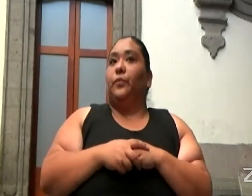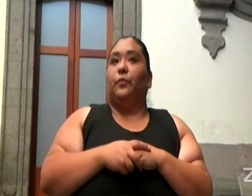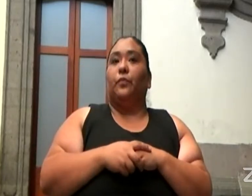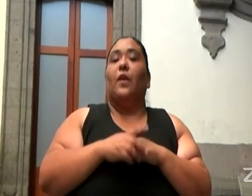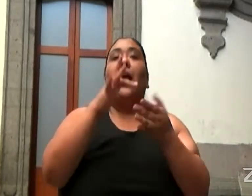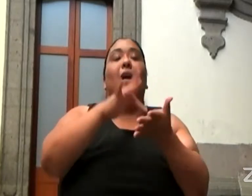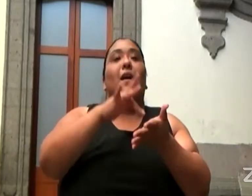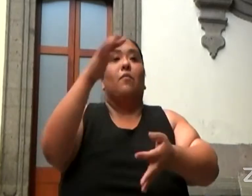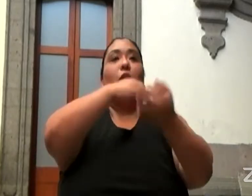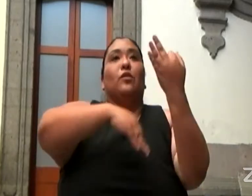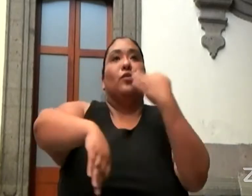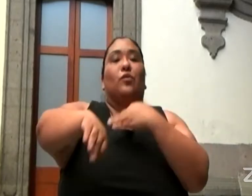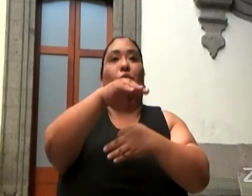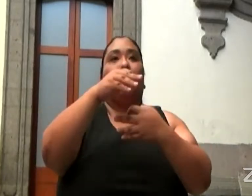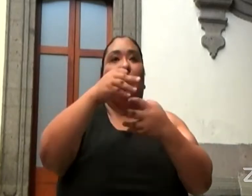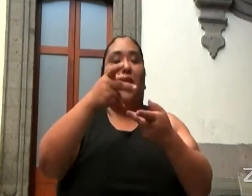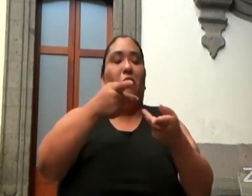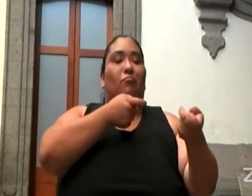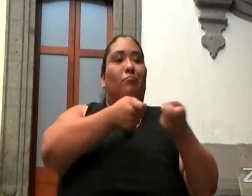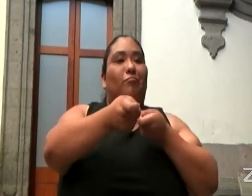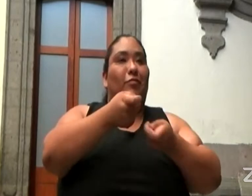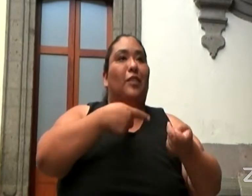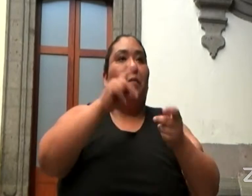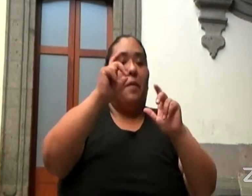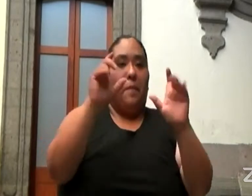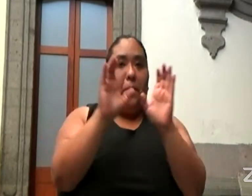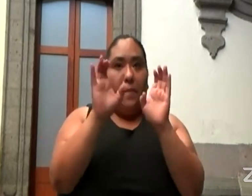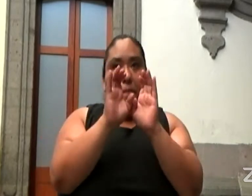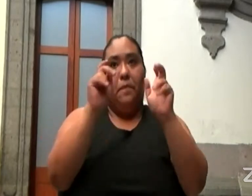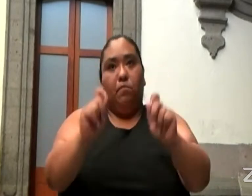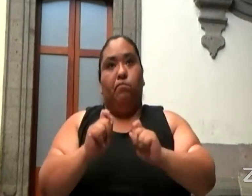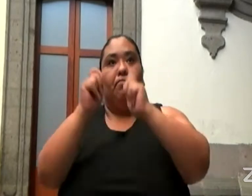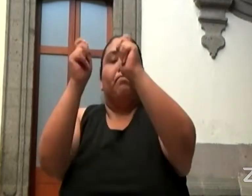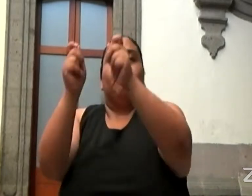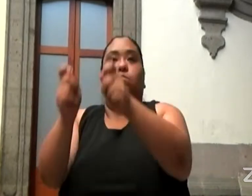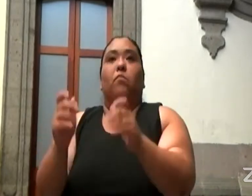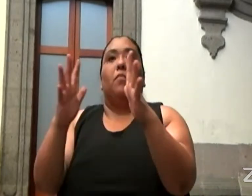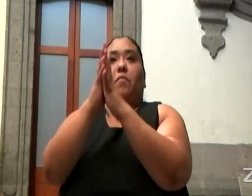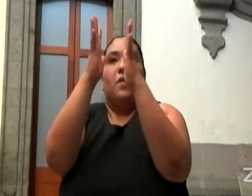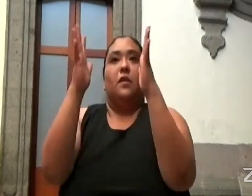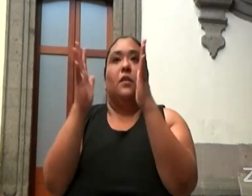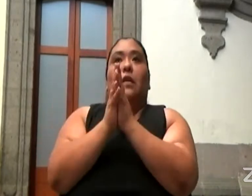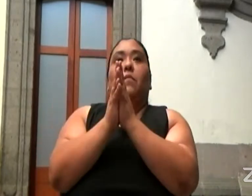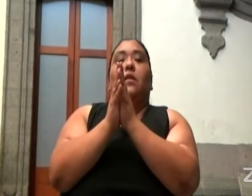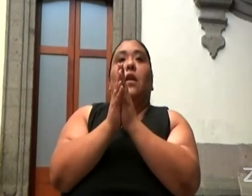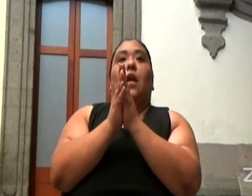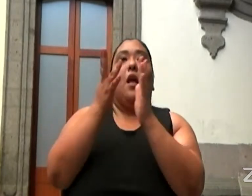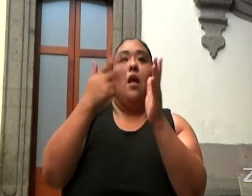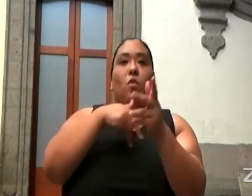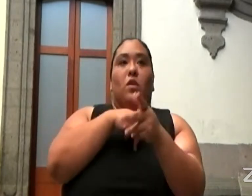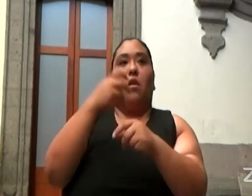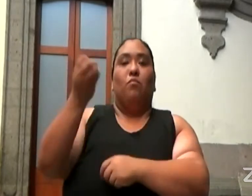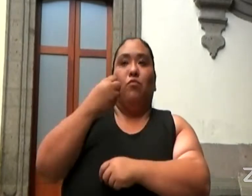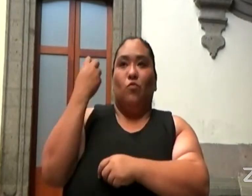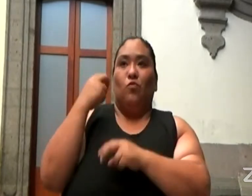Agradecemos a nuestra moderadora. Haga la entrega de la constancia de participación a nuestras distinguidas